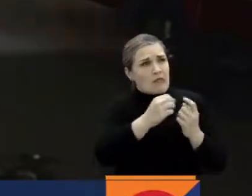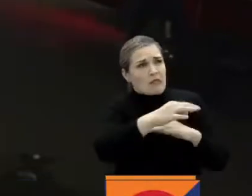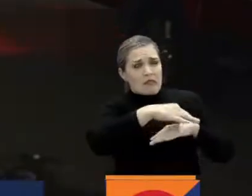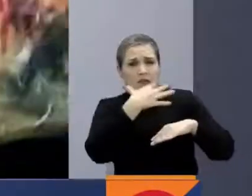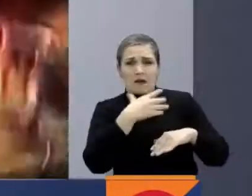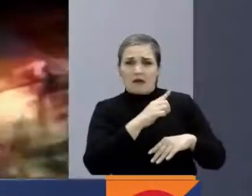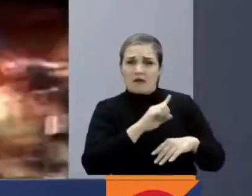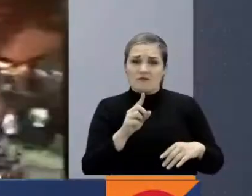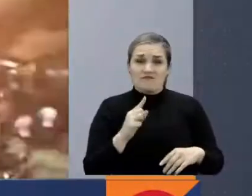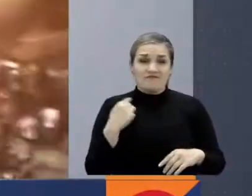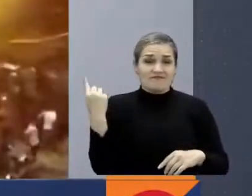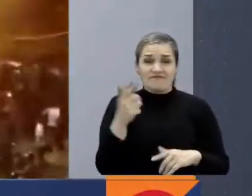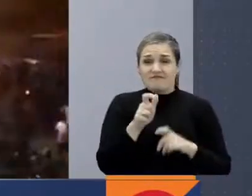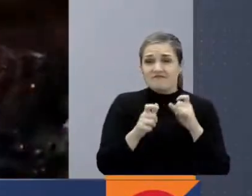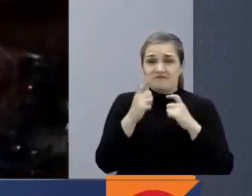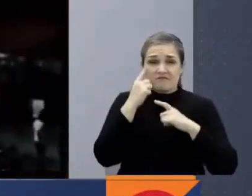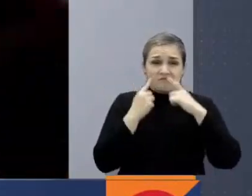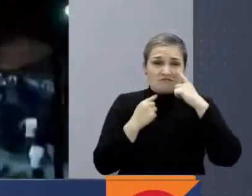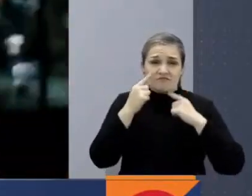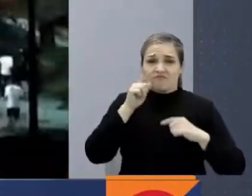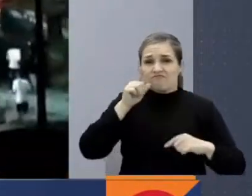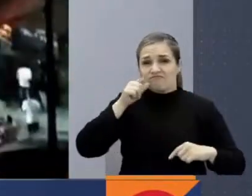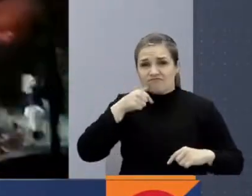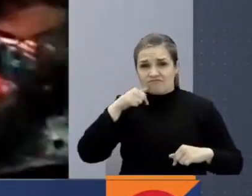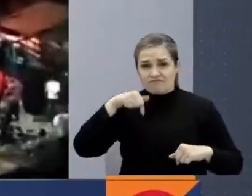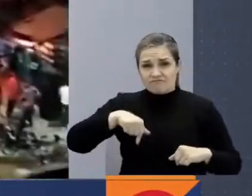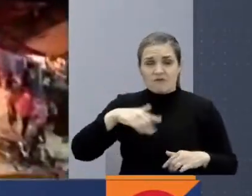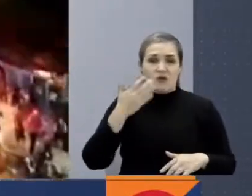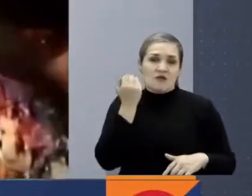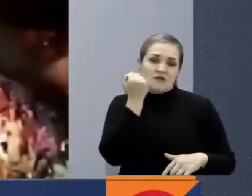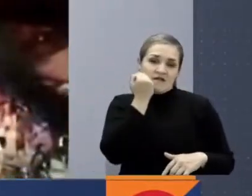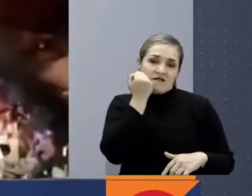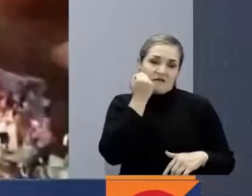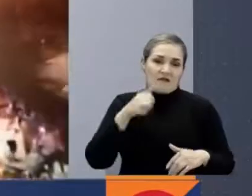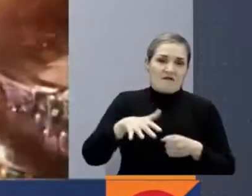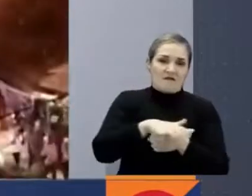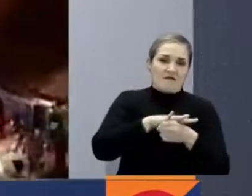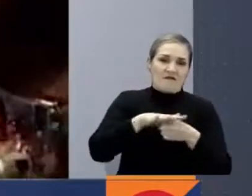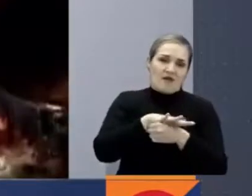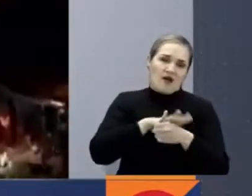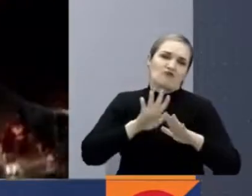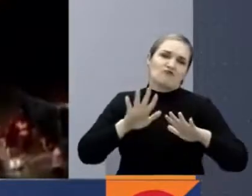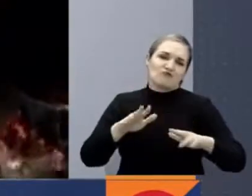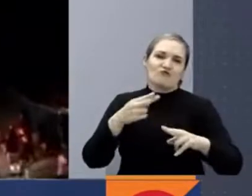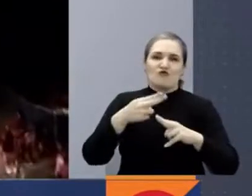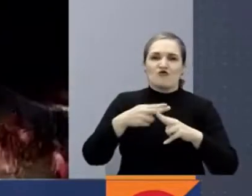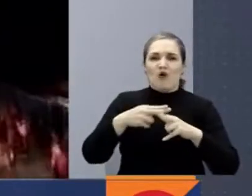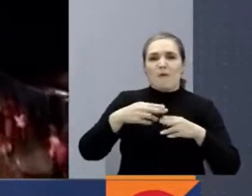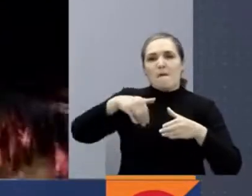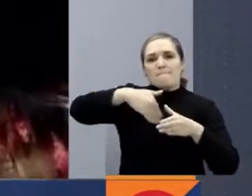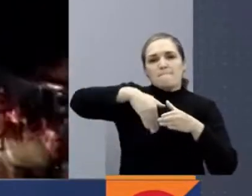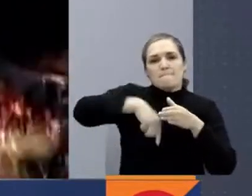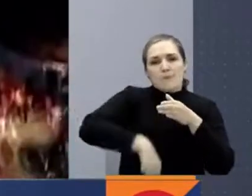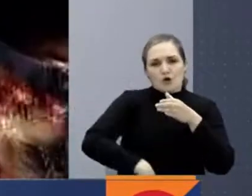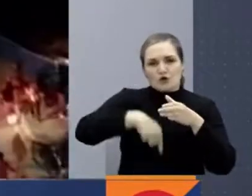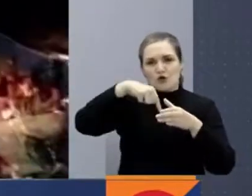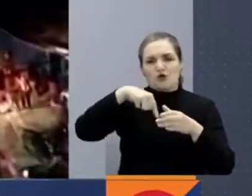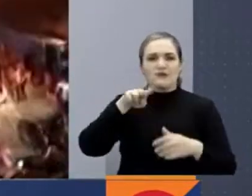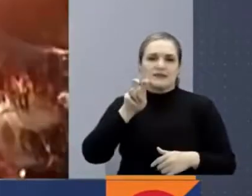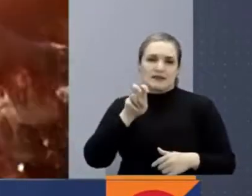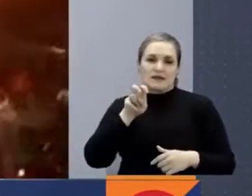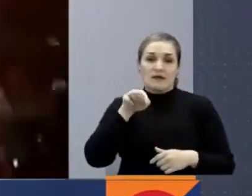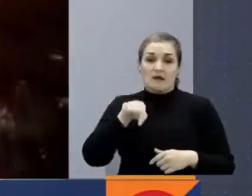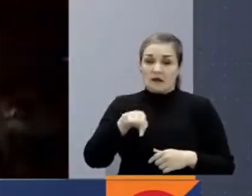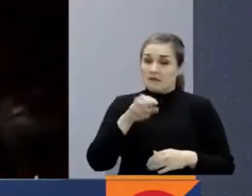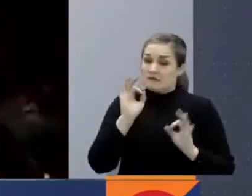Tristeza es lo que se ve en las calles de este barrio de Barrancabermeja, en Pozo 7, que jamás habían visto una situación similar. Pues